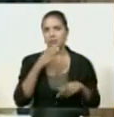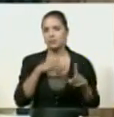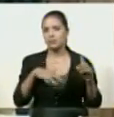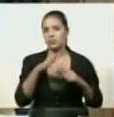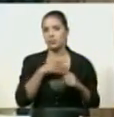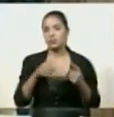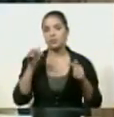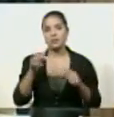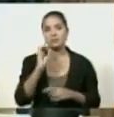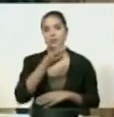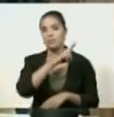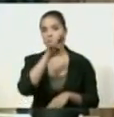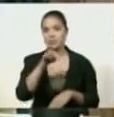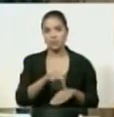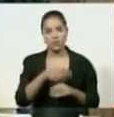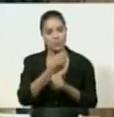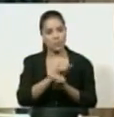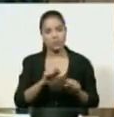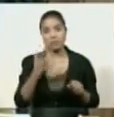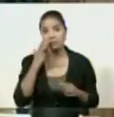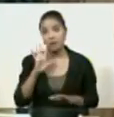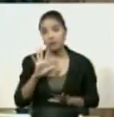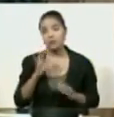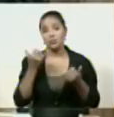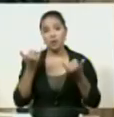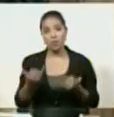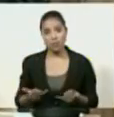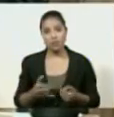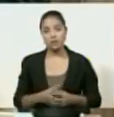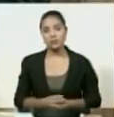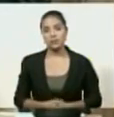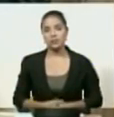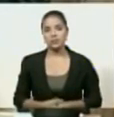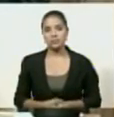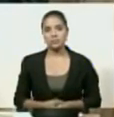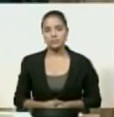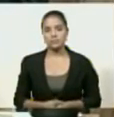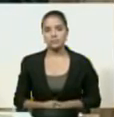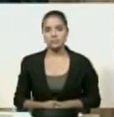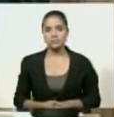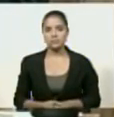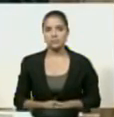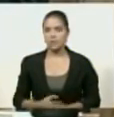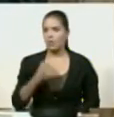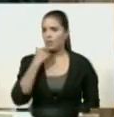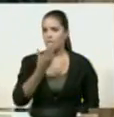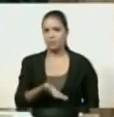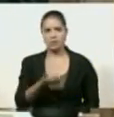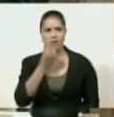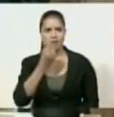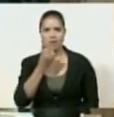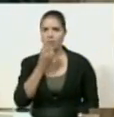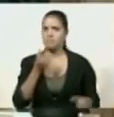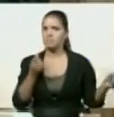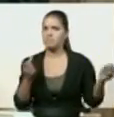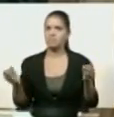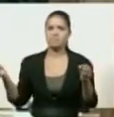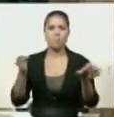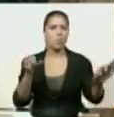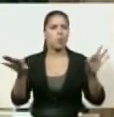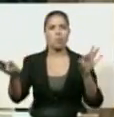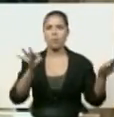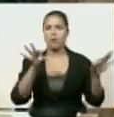de esta Asamblea Nacional, pretendiendo esta vez, de una manera grosera, designar al margen